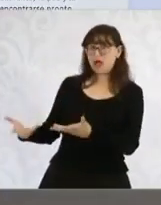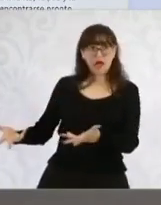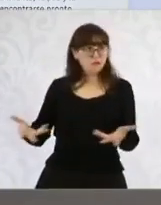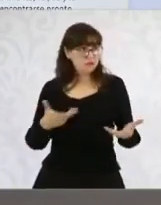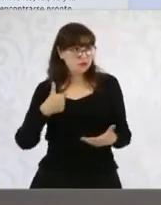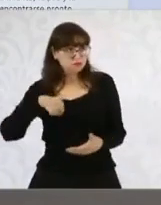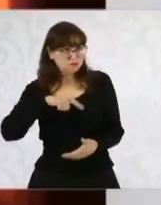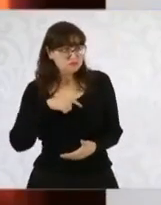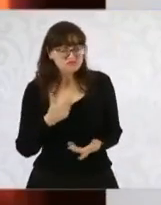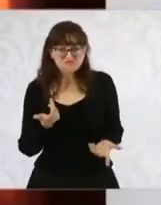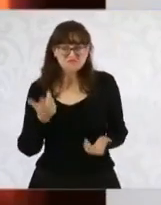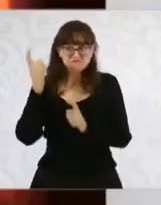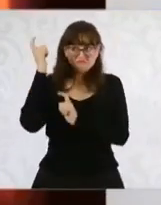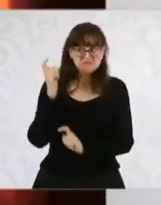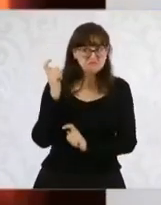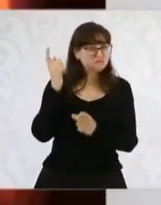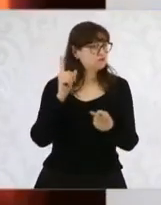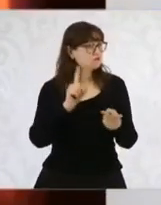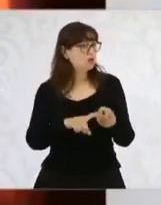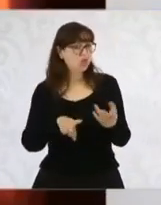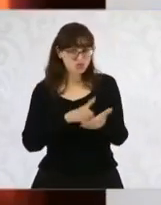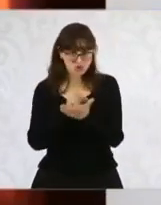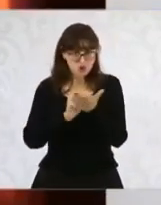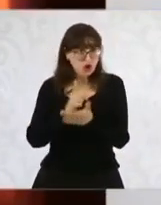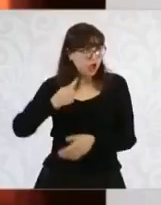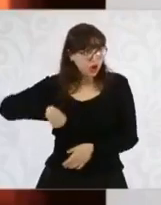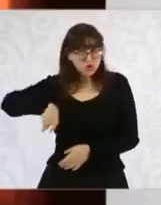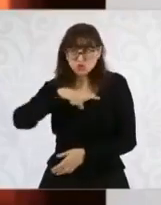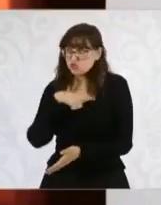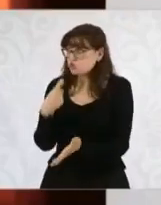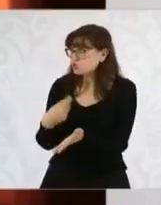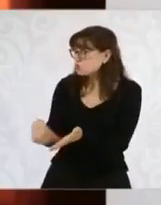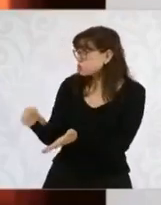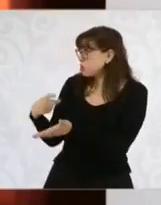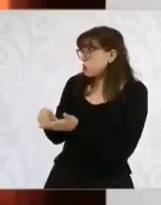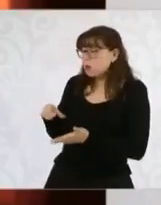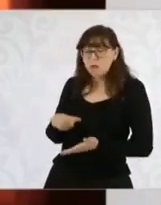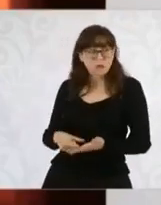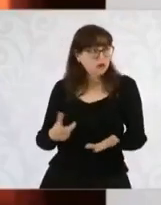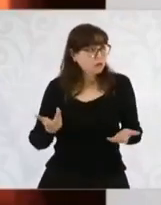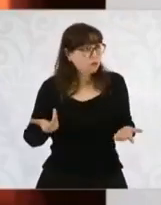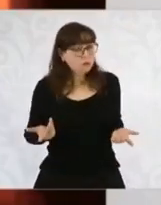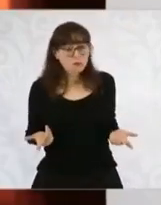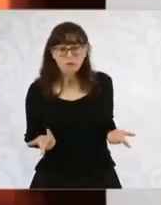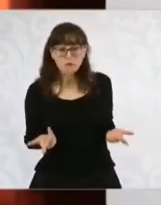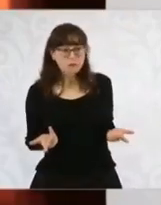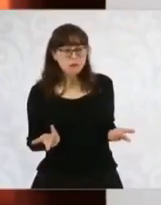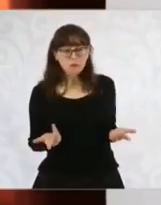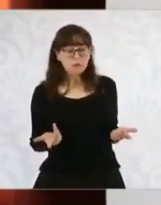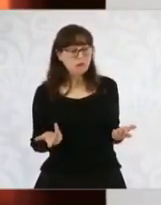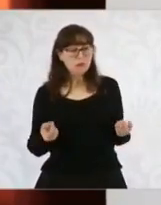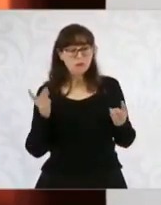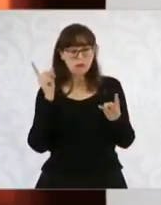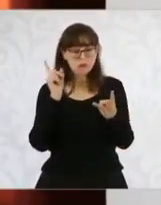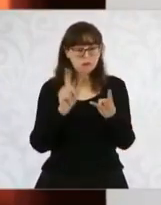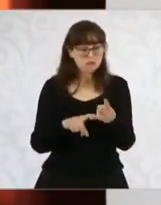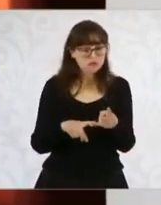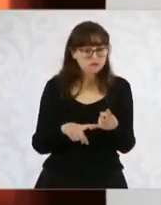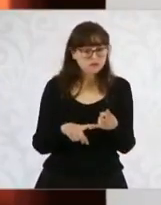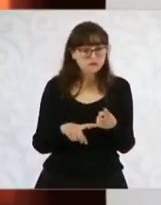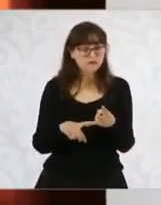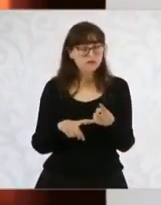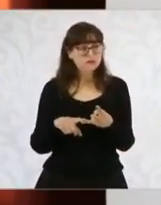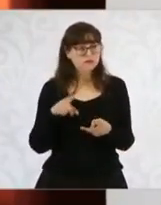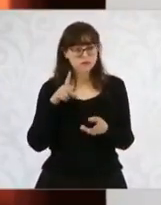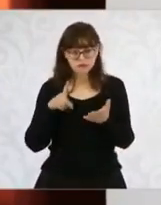sintéticas no las consumimos nosotros los muertos por la delincuencia para responder a la demanda de drogas